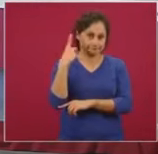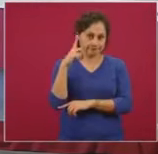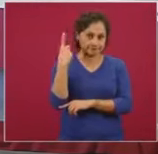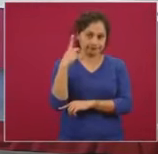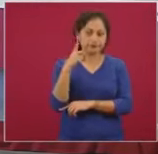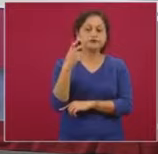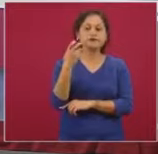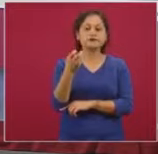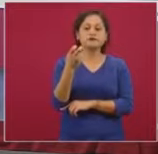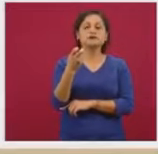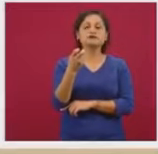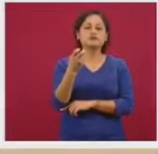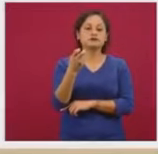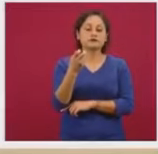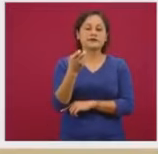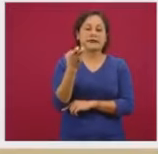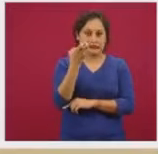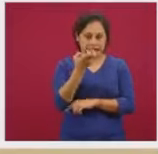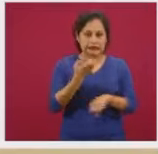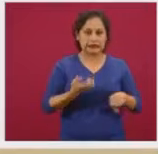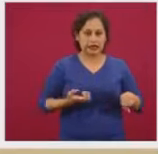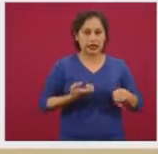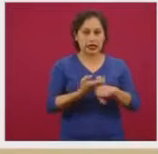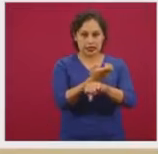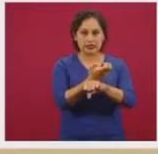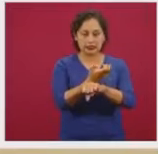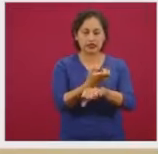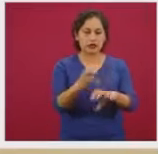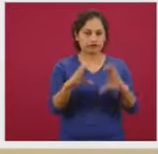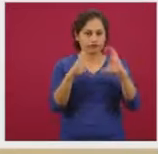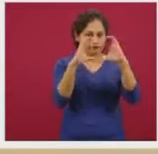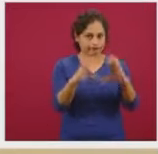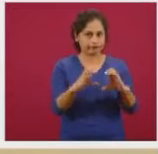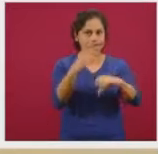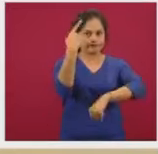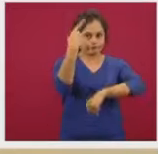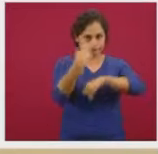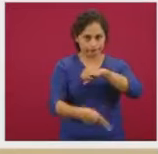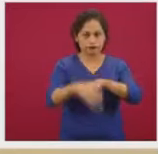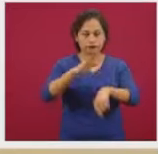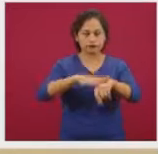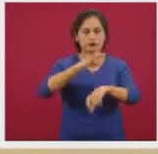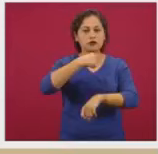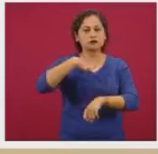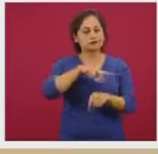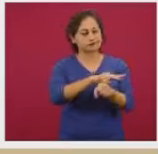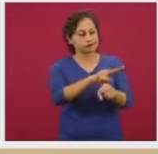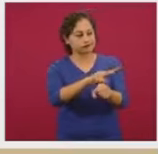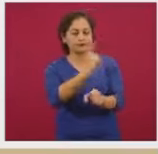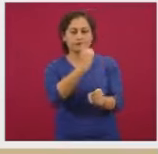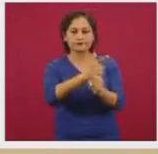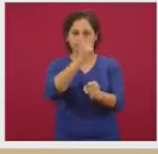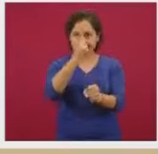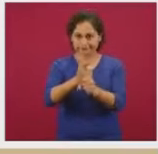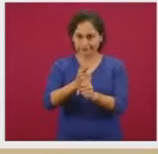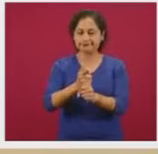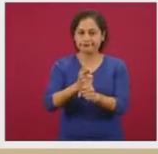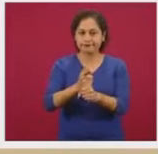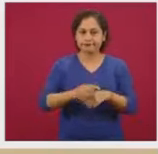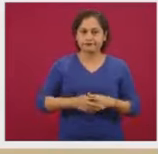como lo hemos mencionado, son de esos estados que tienen riesgo, que hemos visto algunos indicadores en donde tienen riesgo. Como pueden